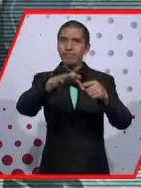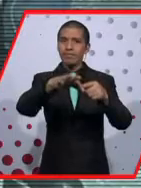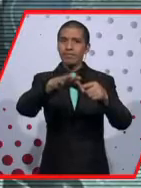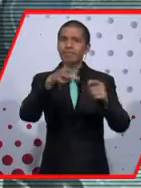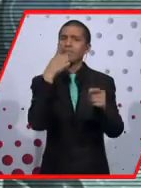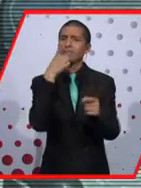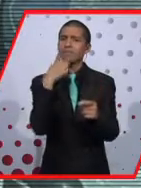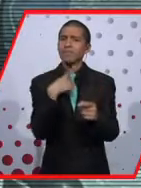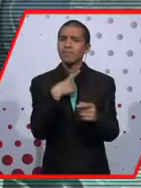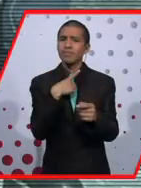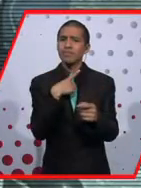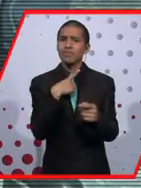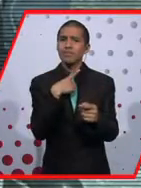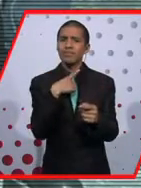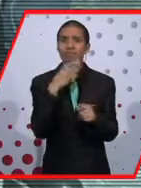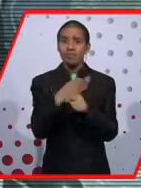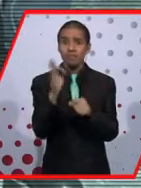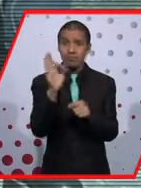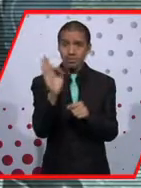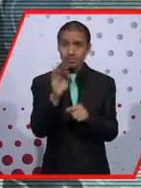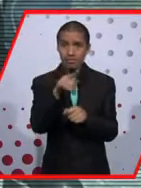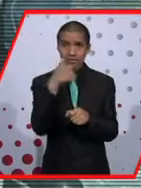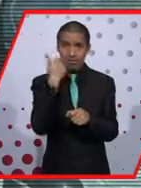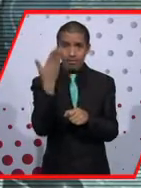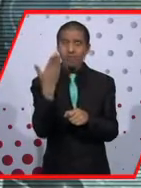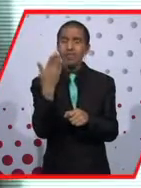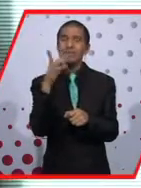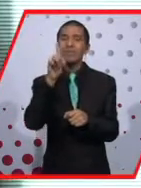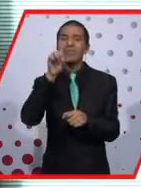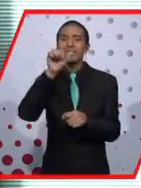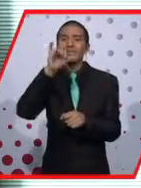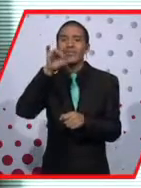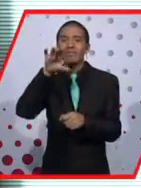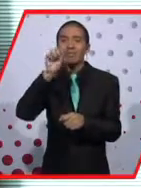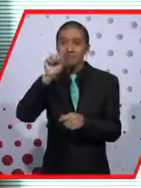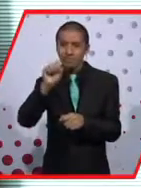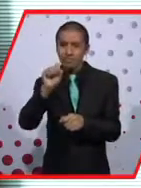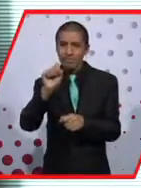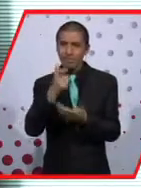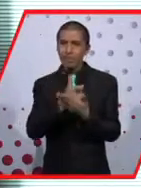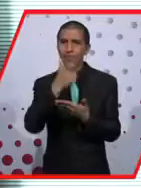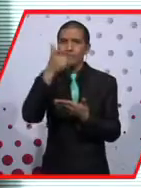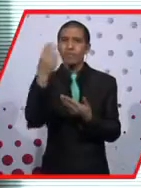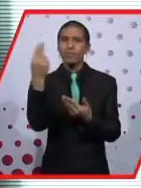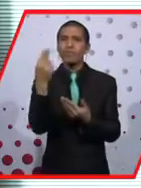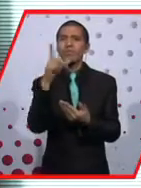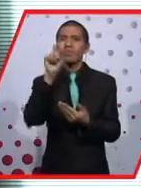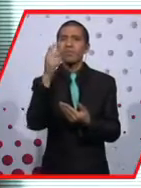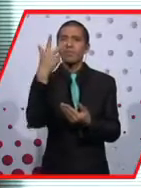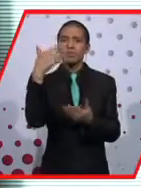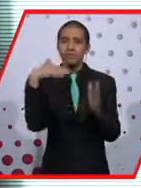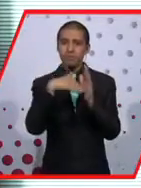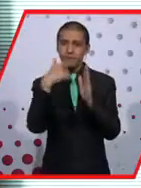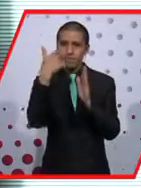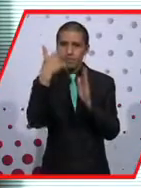ahorita, si quieren que le hagamos la diálisis, les va a salir en 28 mil